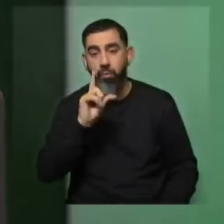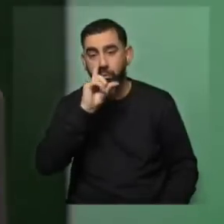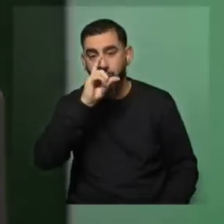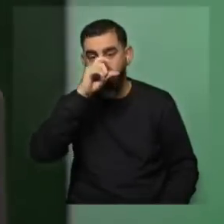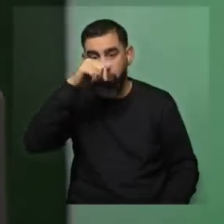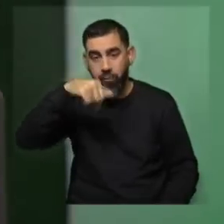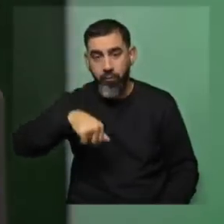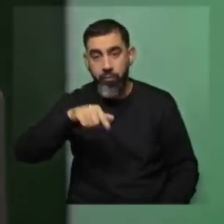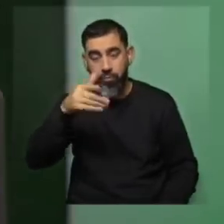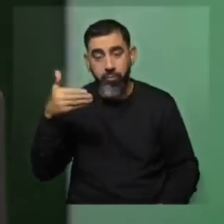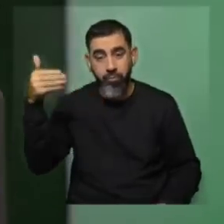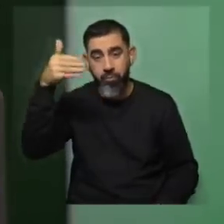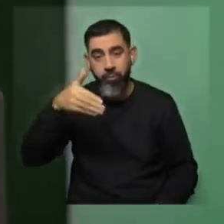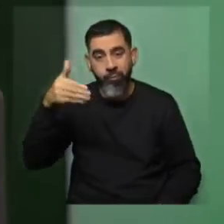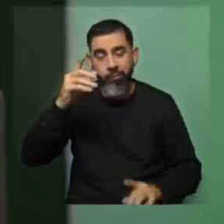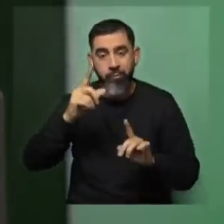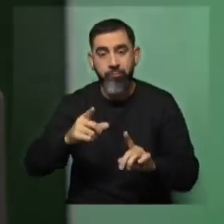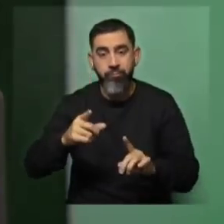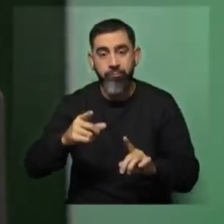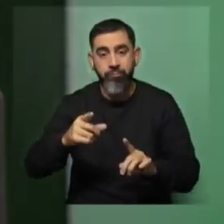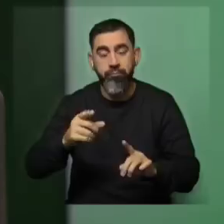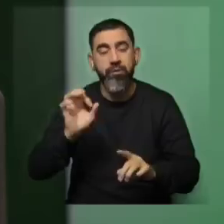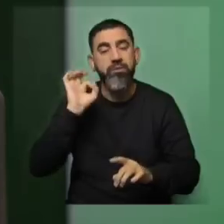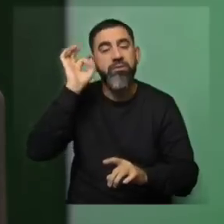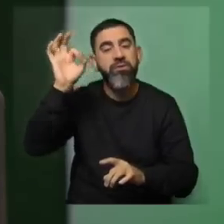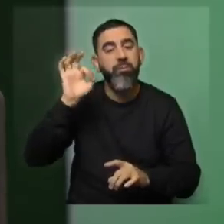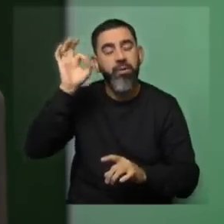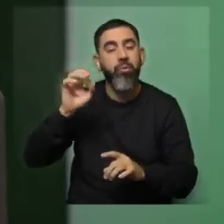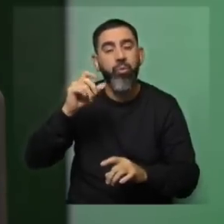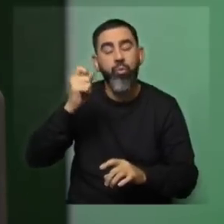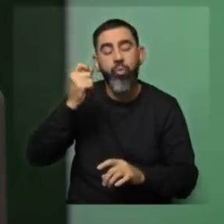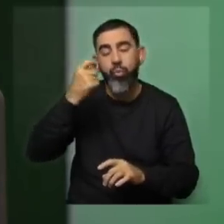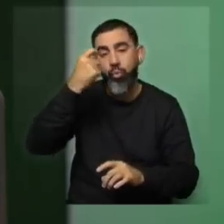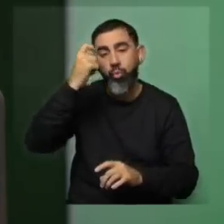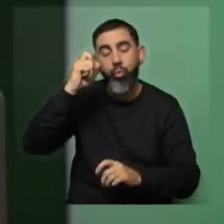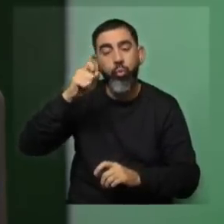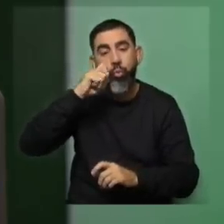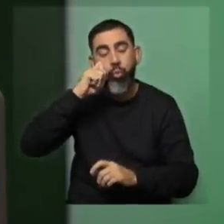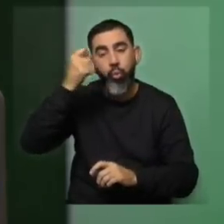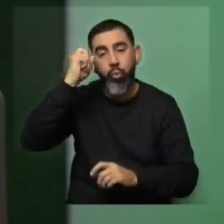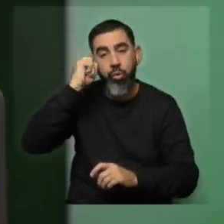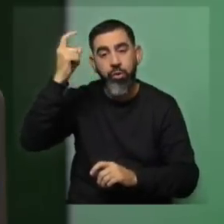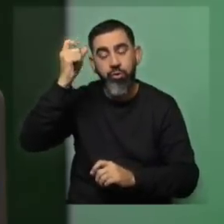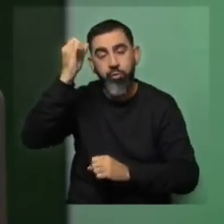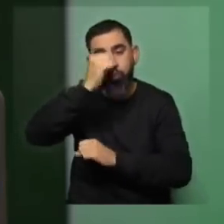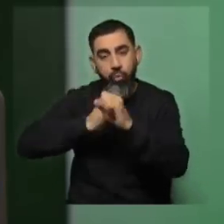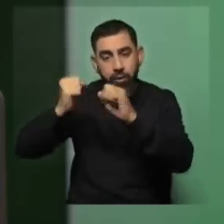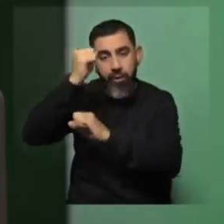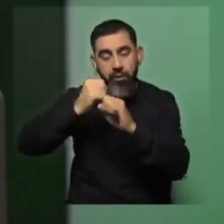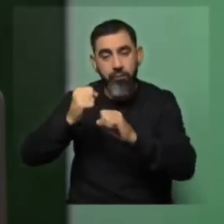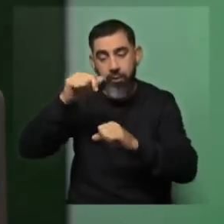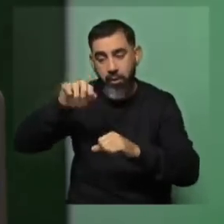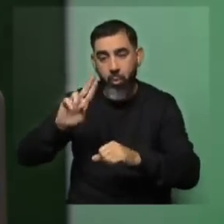Bueno tú estás participando también un seminario sobre turismo inteligente no con especialistas no solo de Uruguay sino de otras partes del